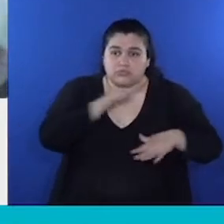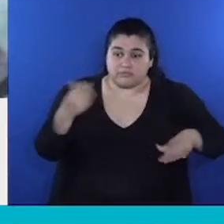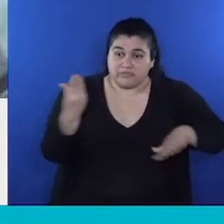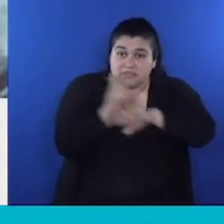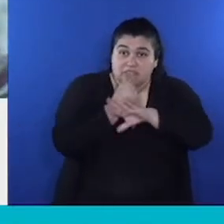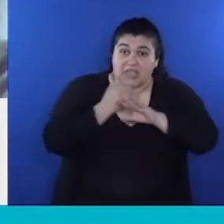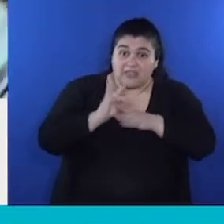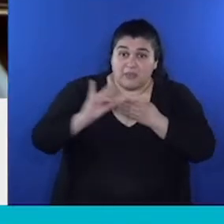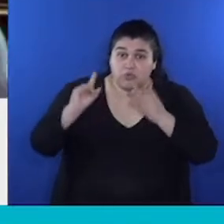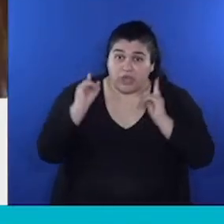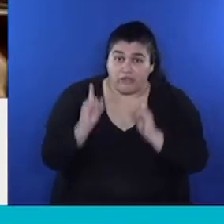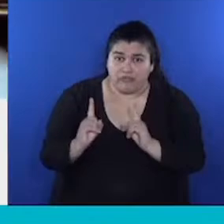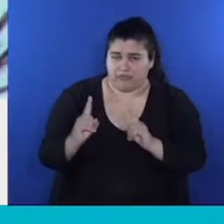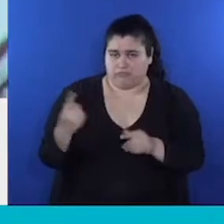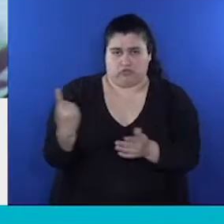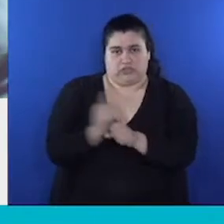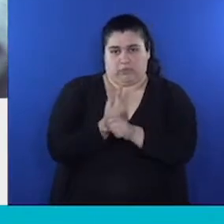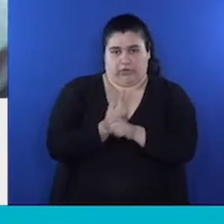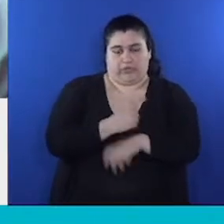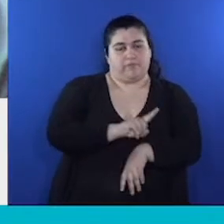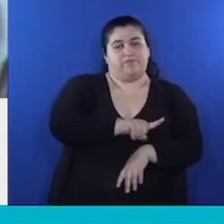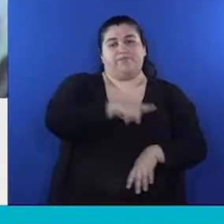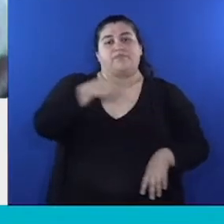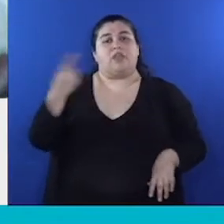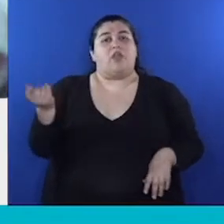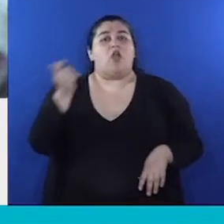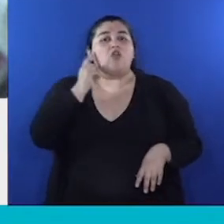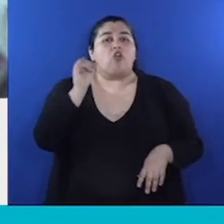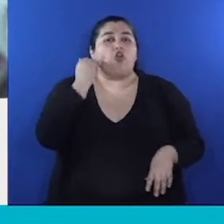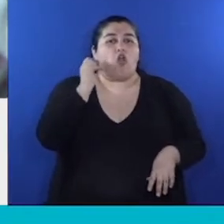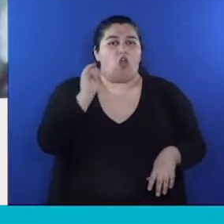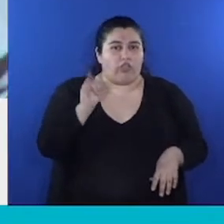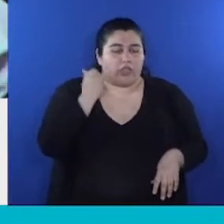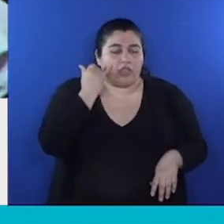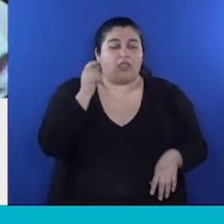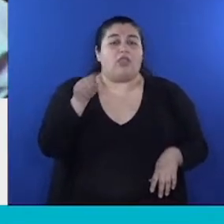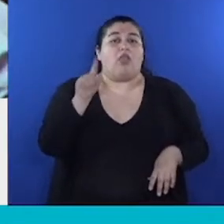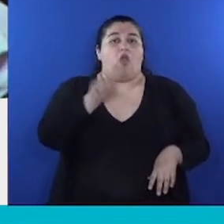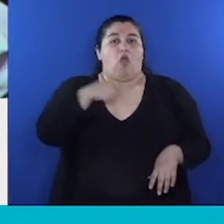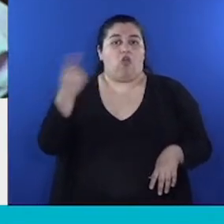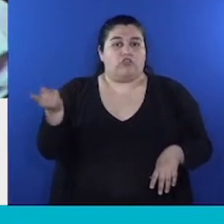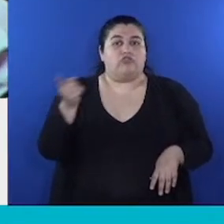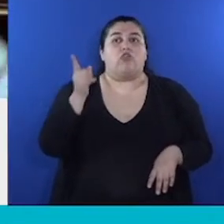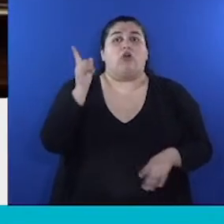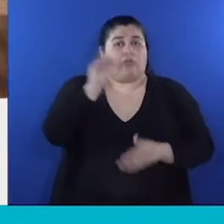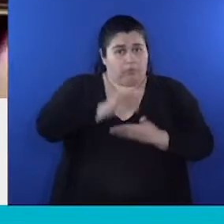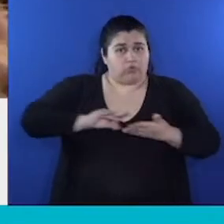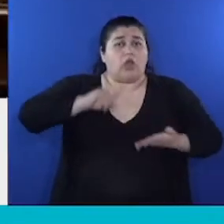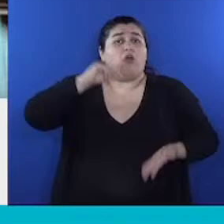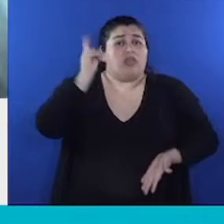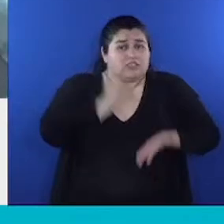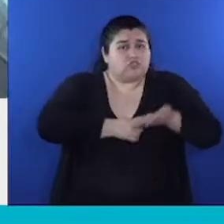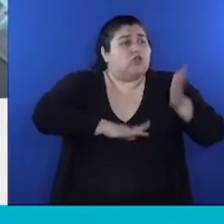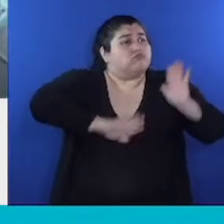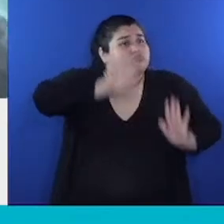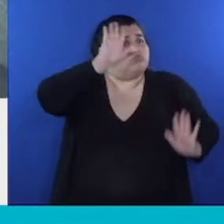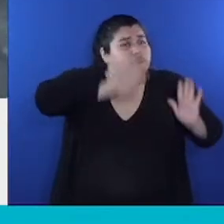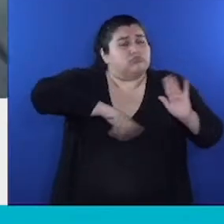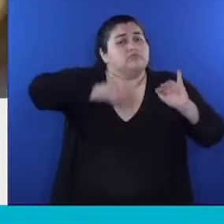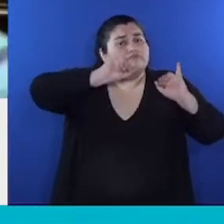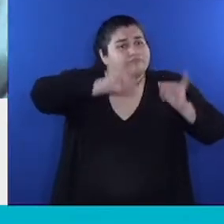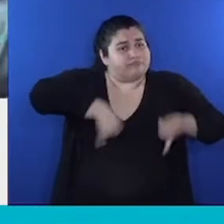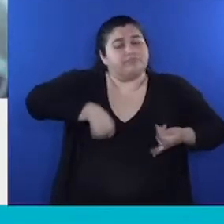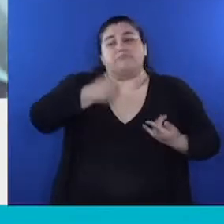Nación. Luego está el caso Ancarani de Godoy, donde también la Cámara, por la mayoría de 2/3 que se exige de los